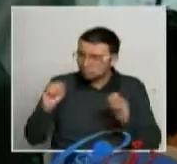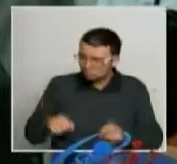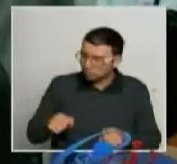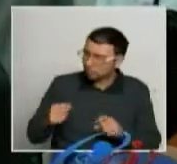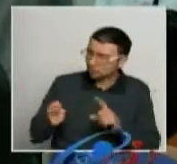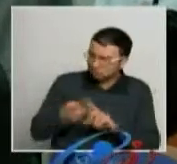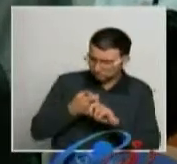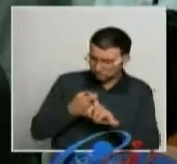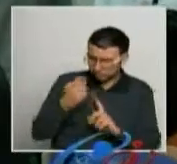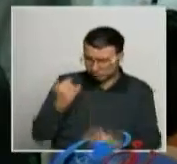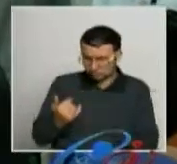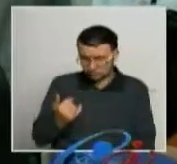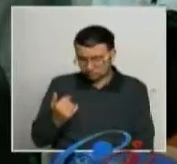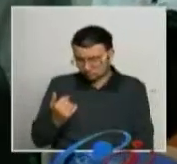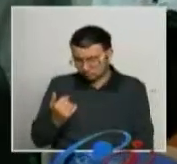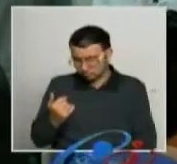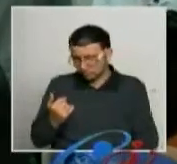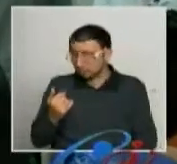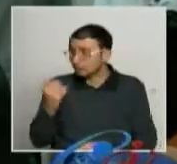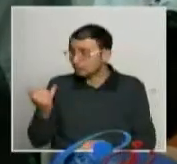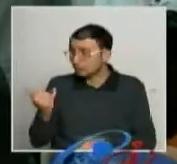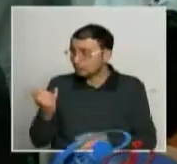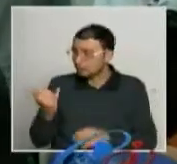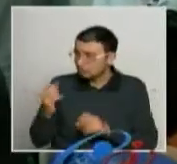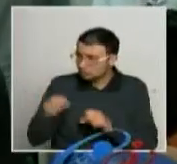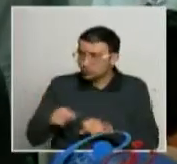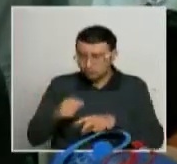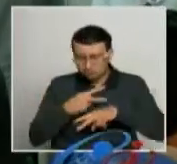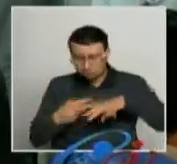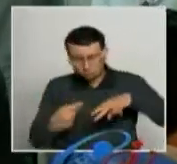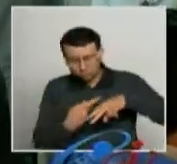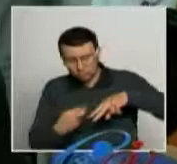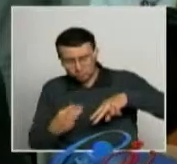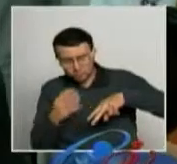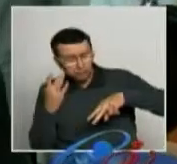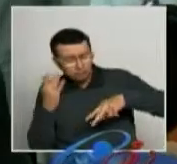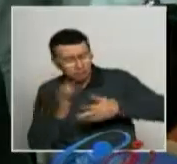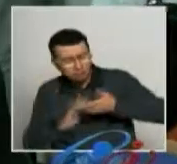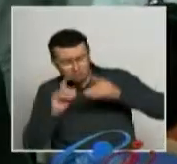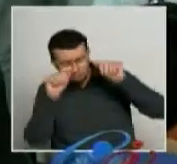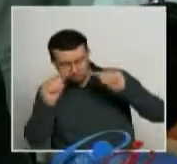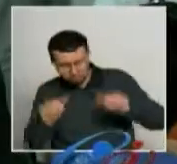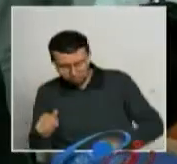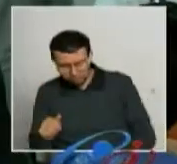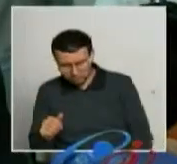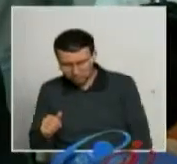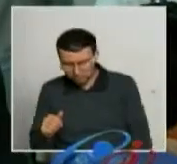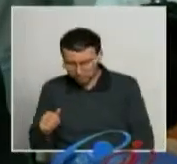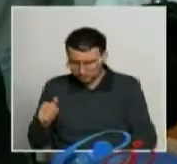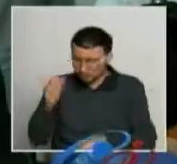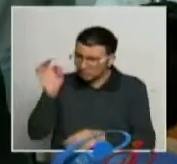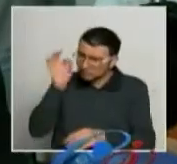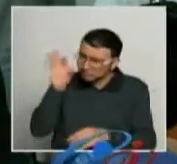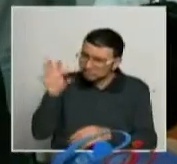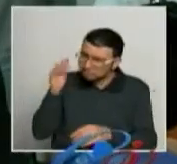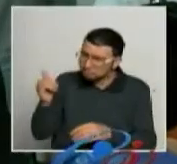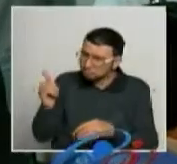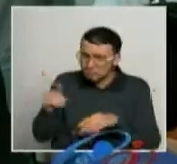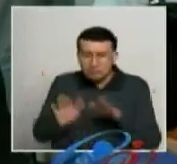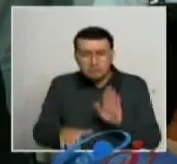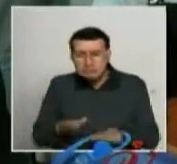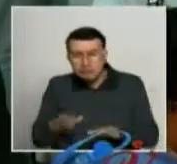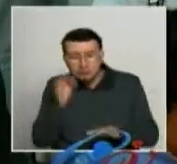procedimiento terapéutico, digamos estético, en los casos de procesos en miembros inferiores,